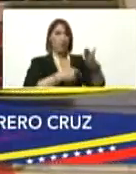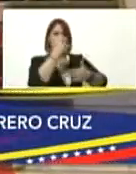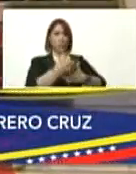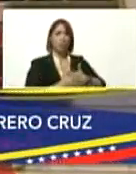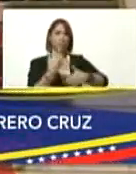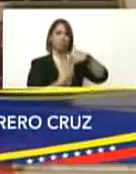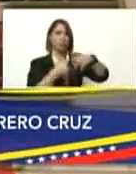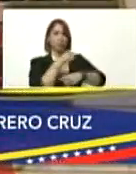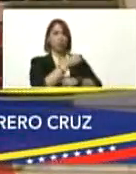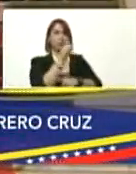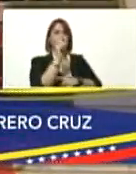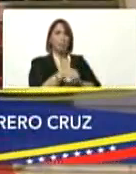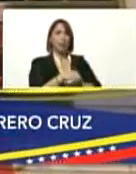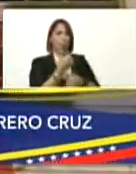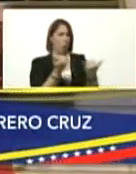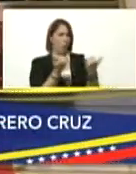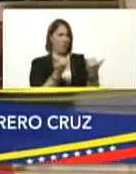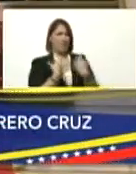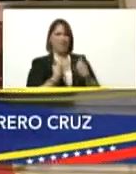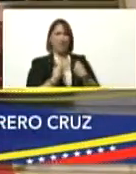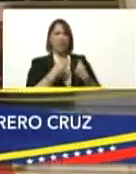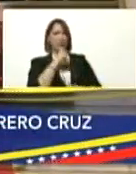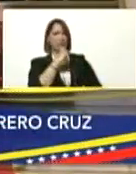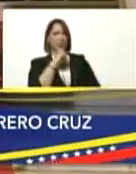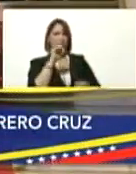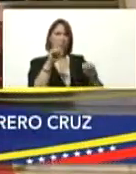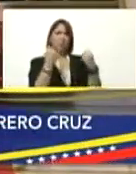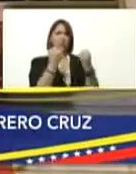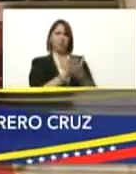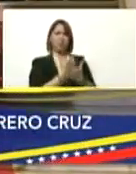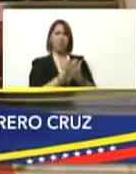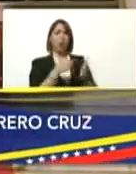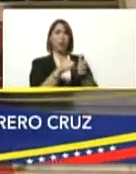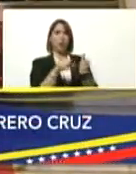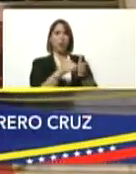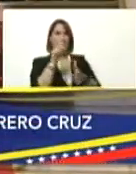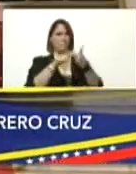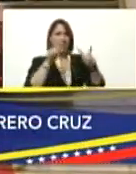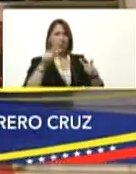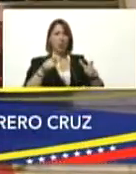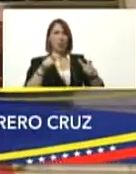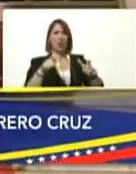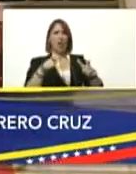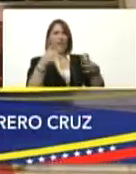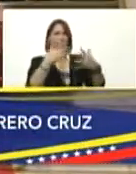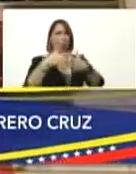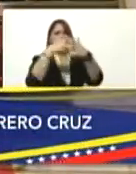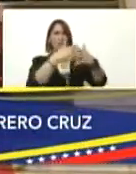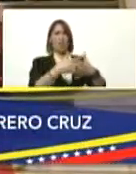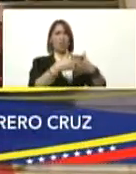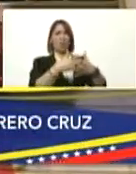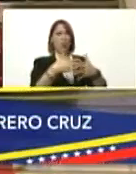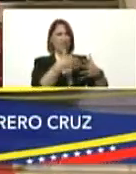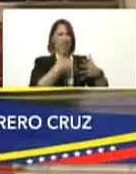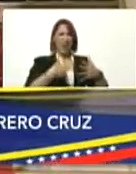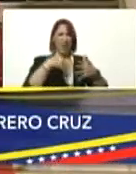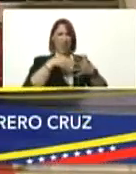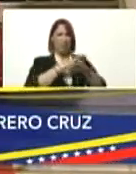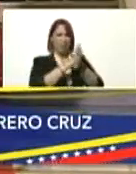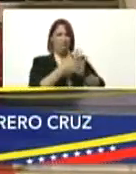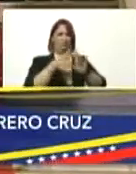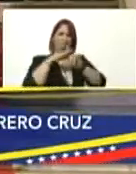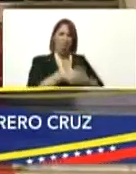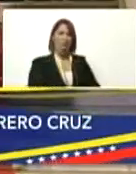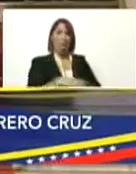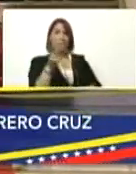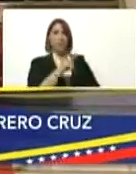en esta situación difícil de bloqueo donde el enemigo se empeña en destruirnos, vemos cómo salimos adelante. Usted lo decía, hemos